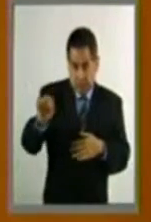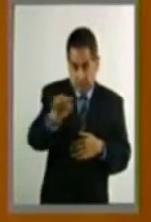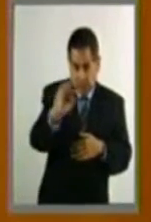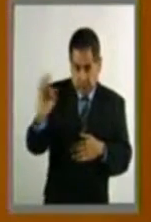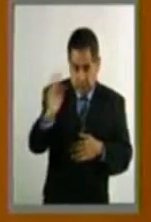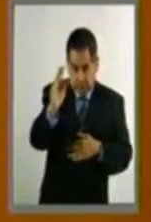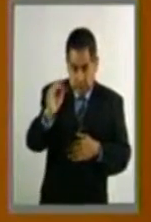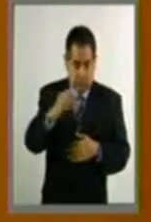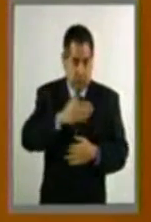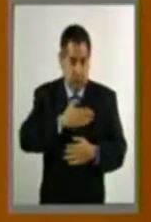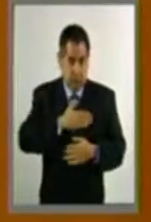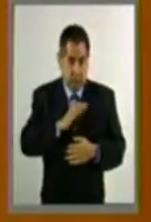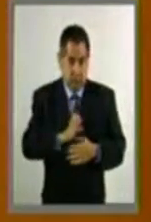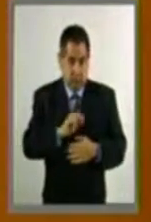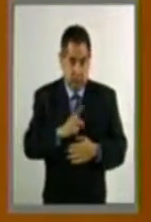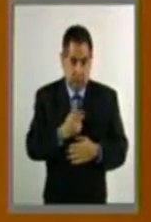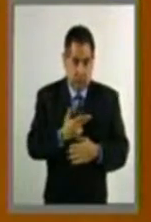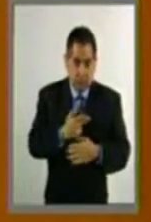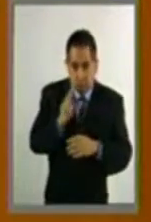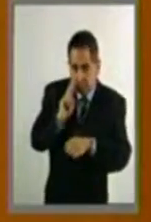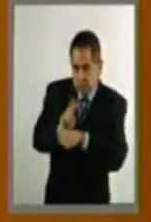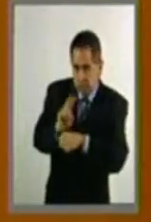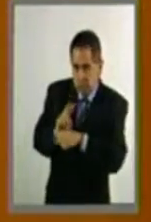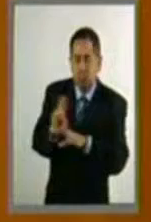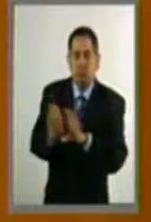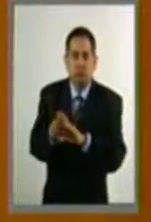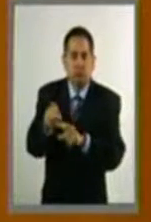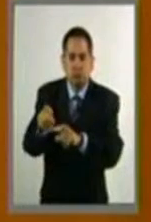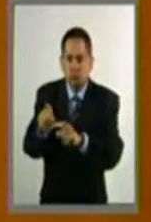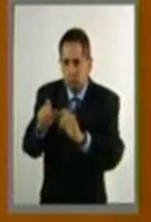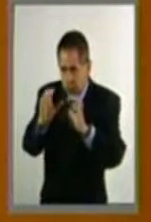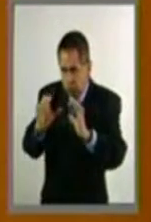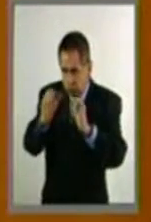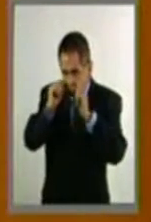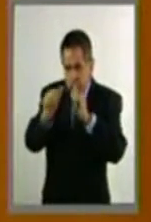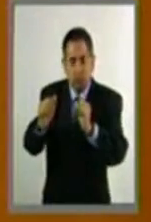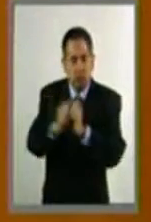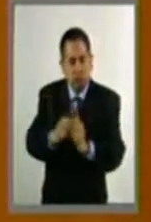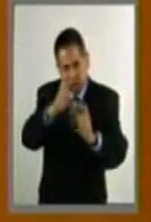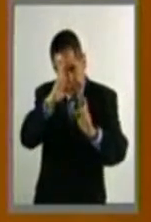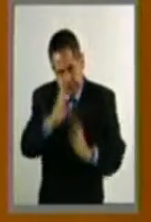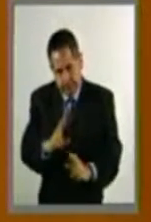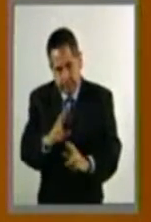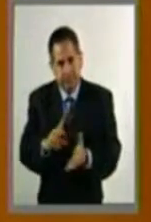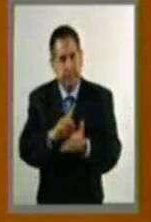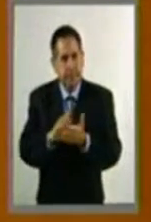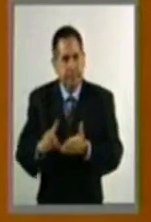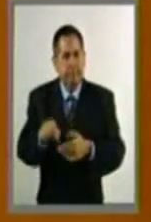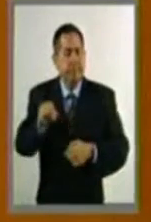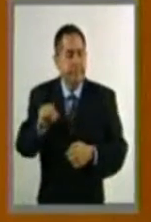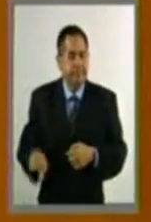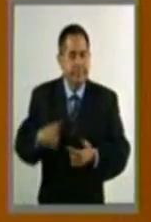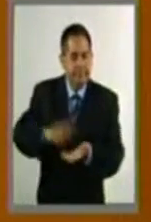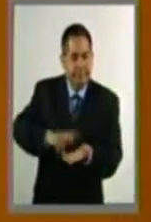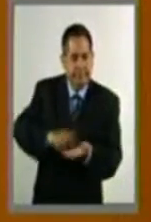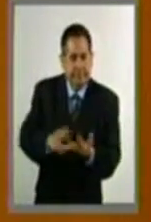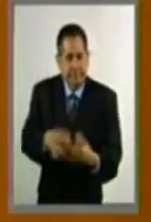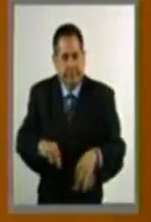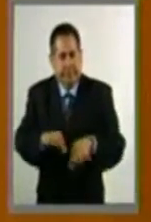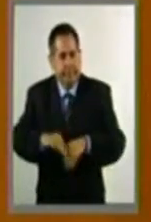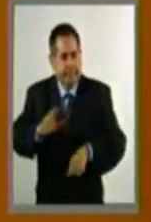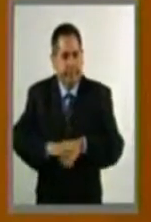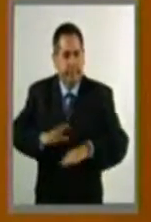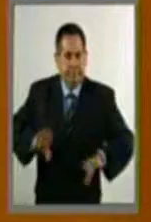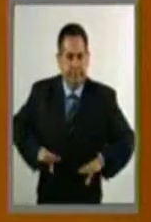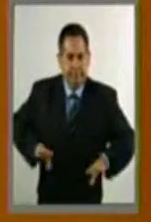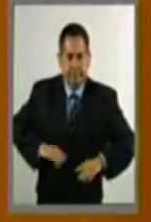las entidades federativas desempeñen sus funciones con pleno respeto al principio del interés superior de la niñez,